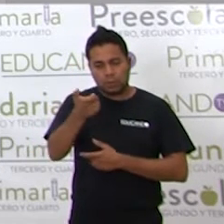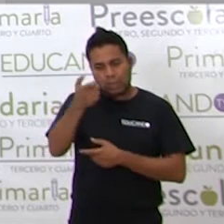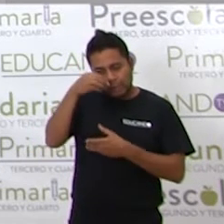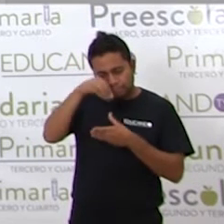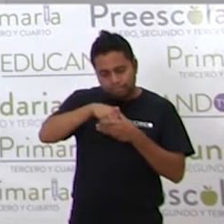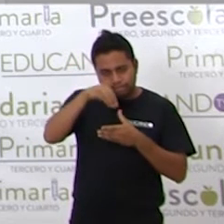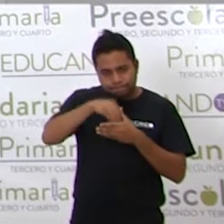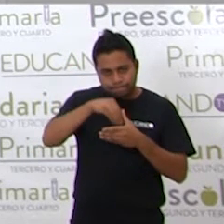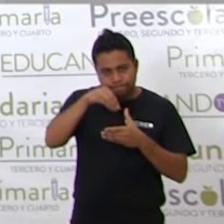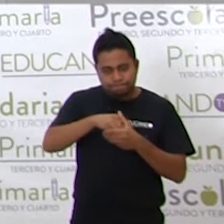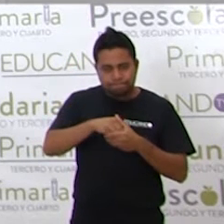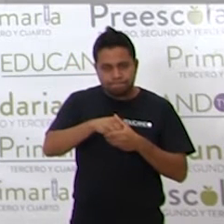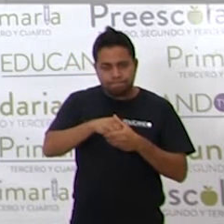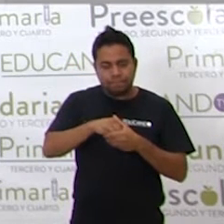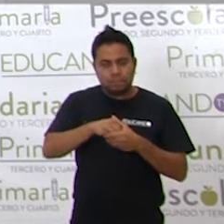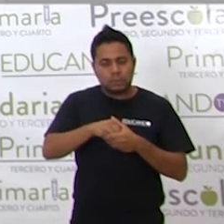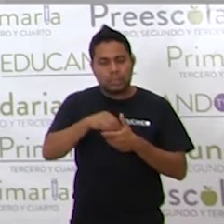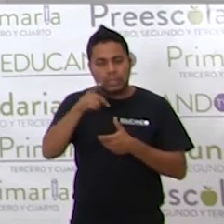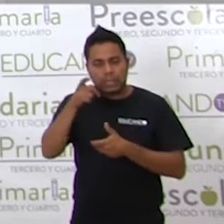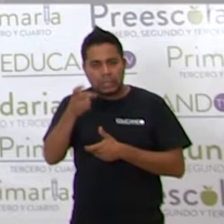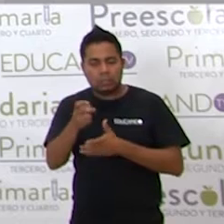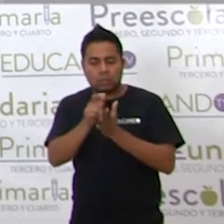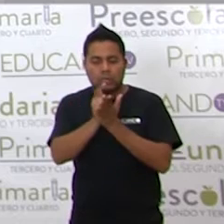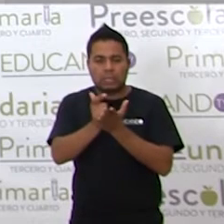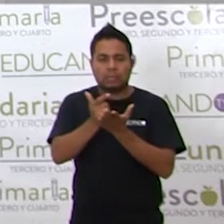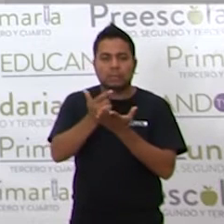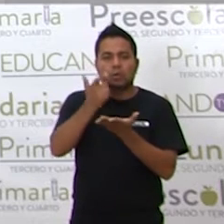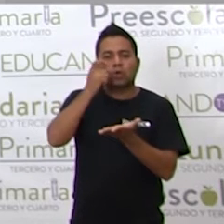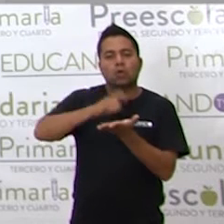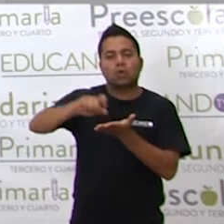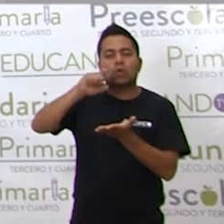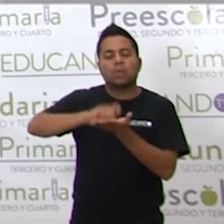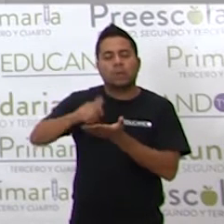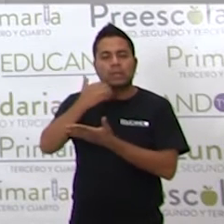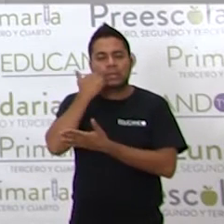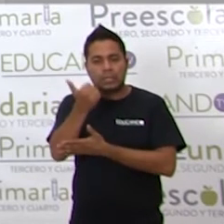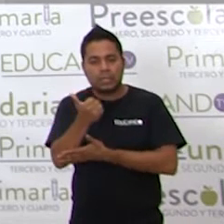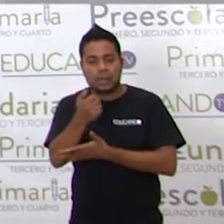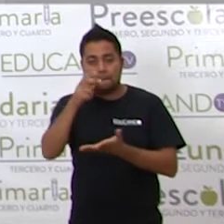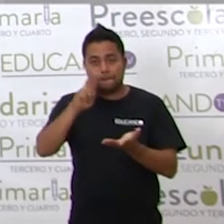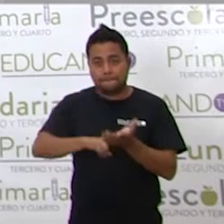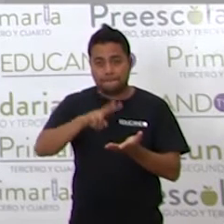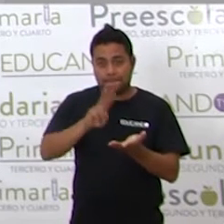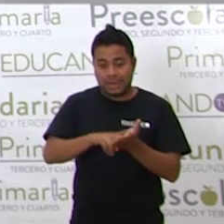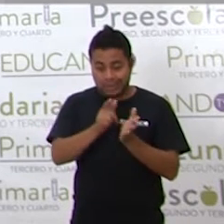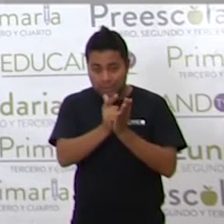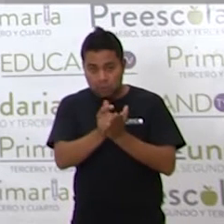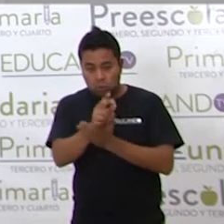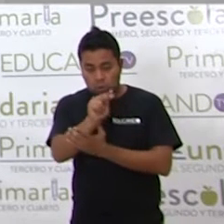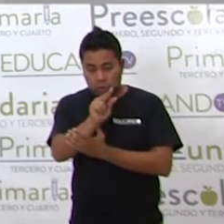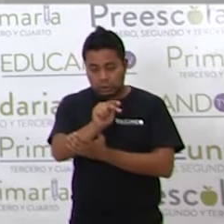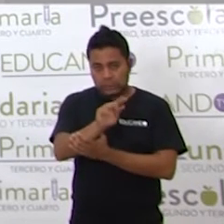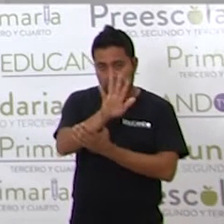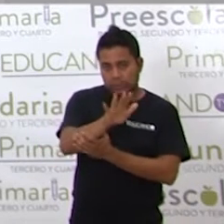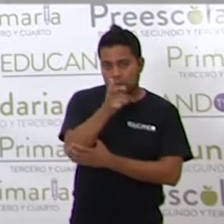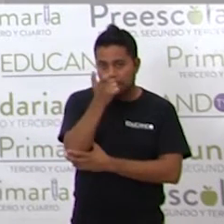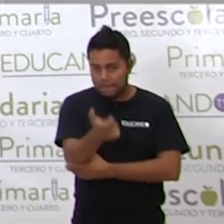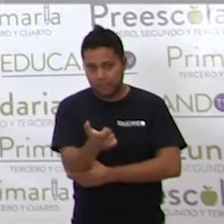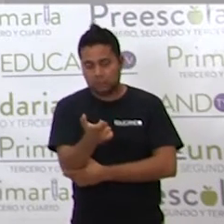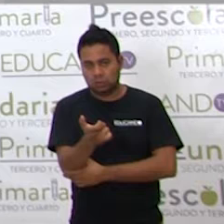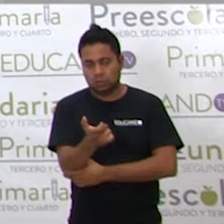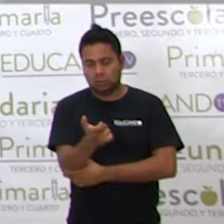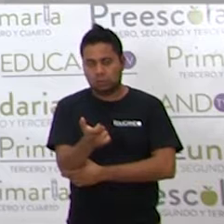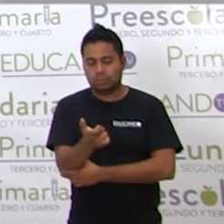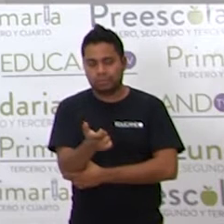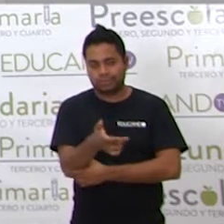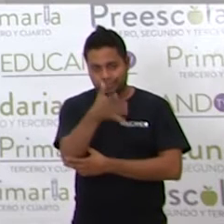cuesta 85 pesos. Es necesario leer la cantidad y el símbolo.